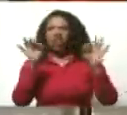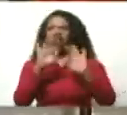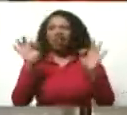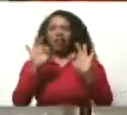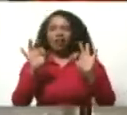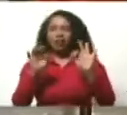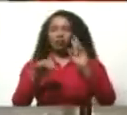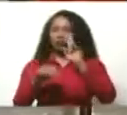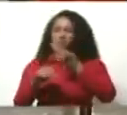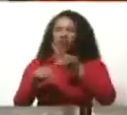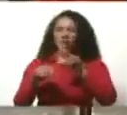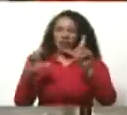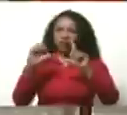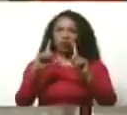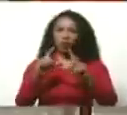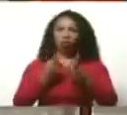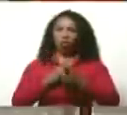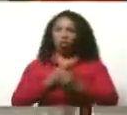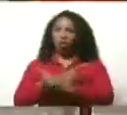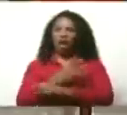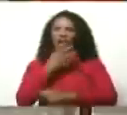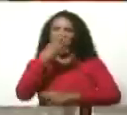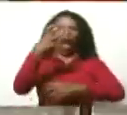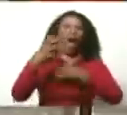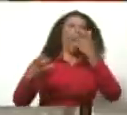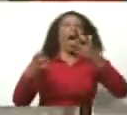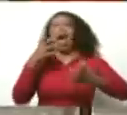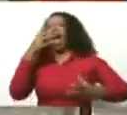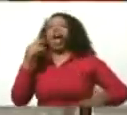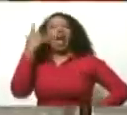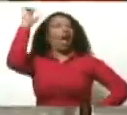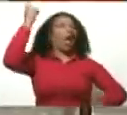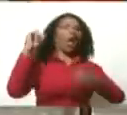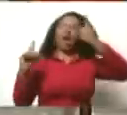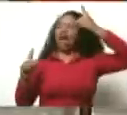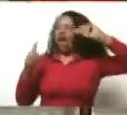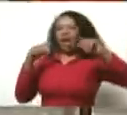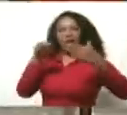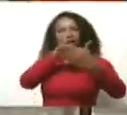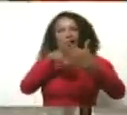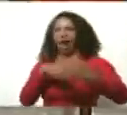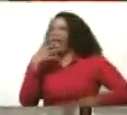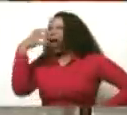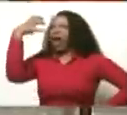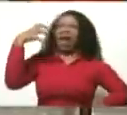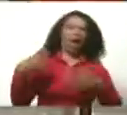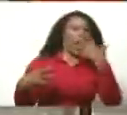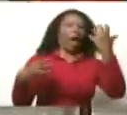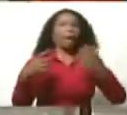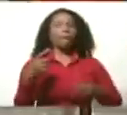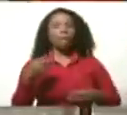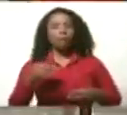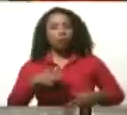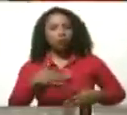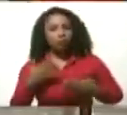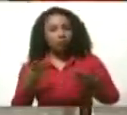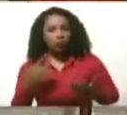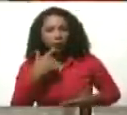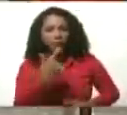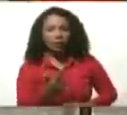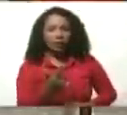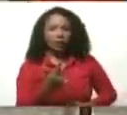usted lo ve ante las cámaras nervioso, gritando, con teleprompter enfrente para poder